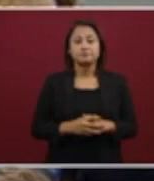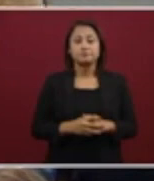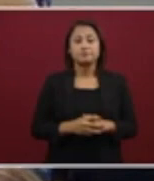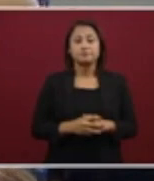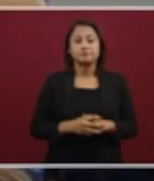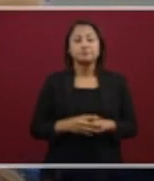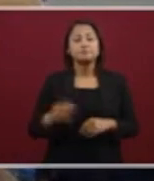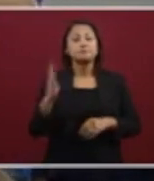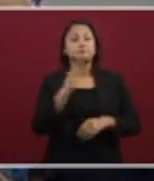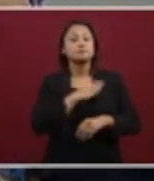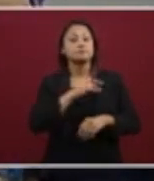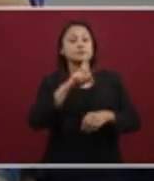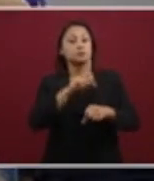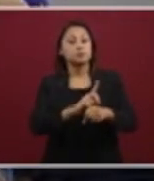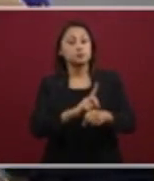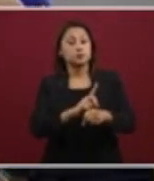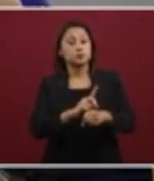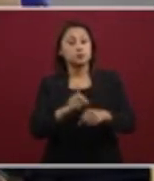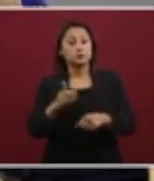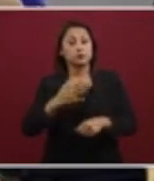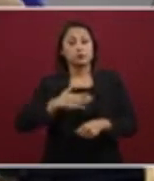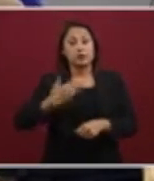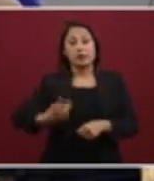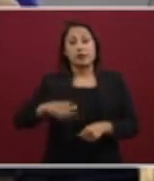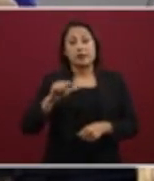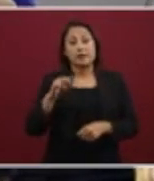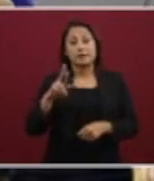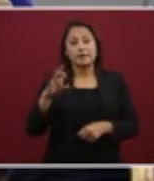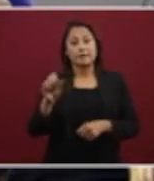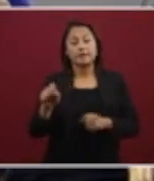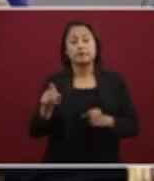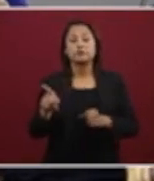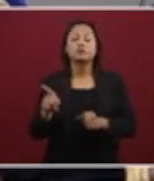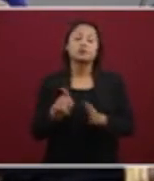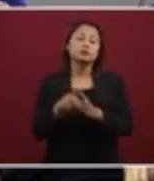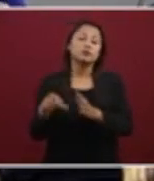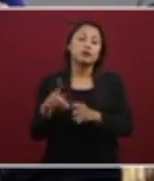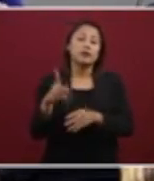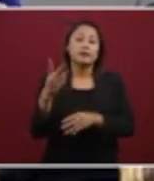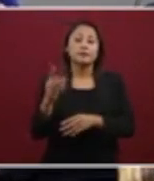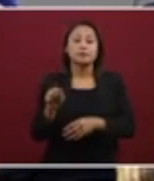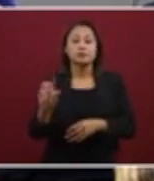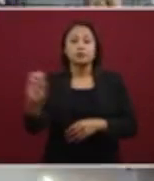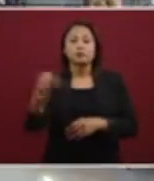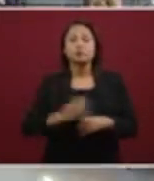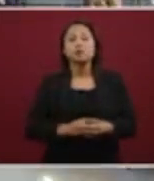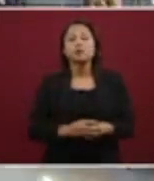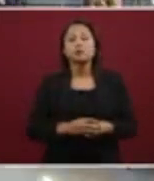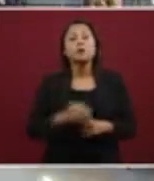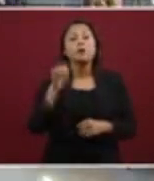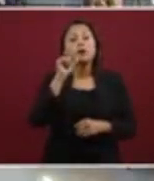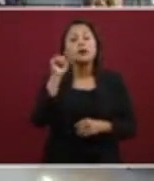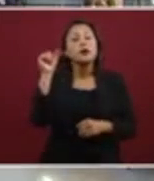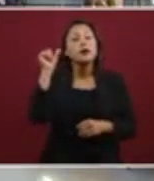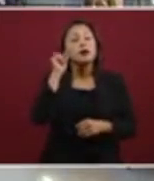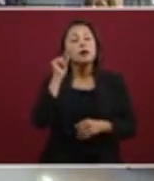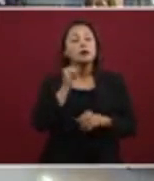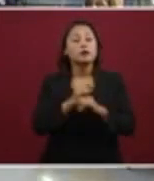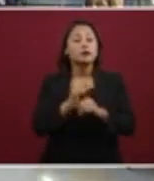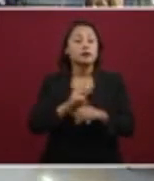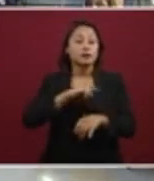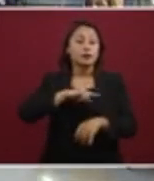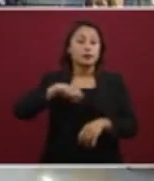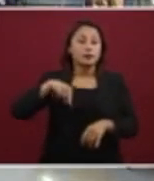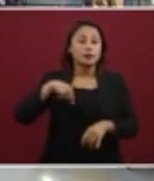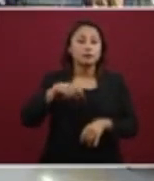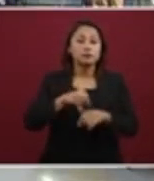Buenos días, ciudadano presidente Malanderos de Revolución 3.0. El día de ayer nuestro medio publicó un reportaje que